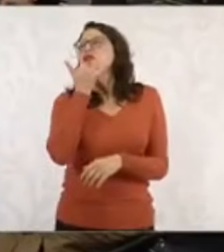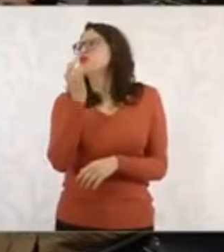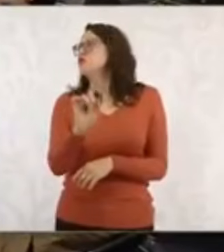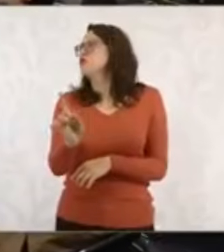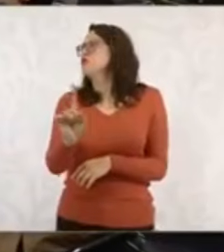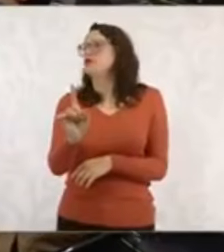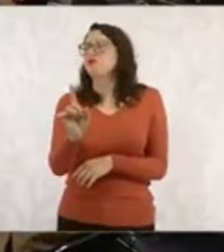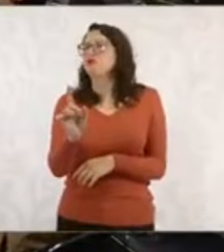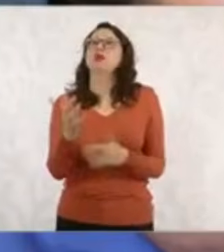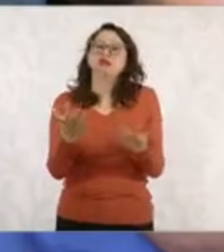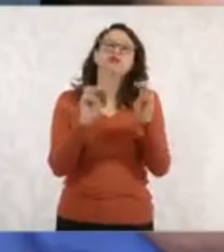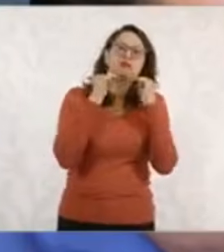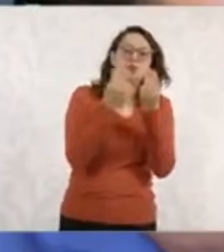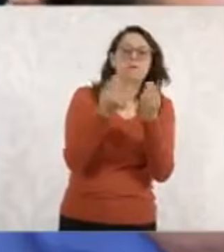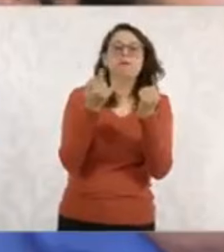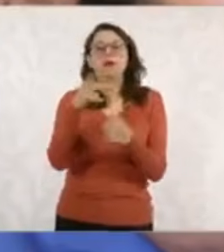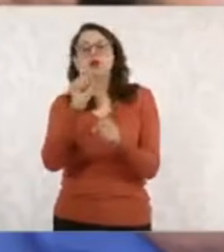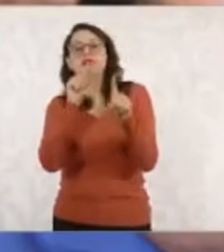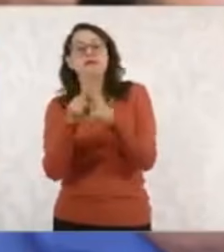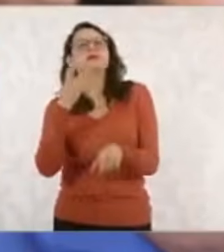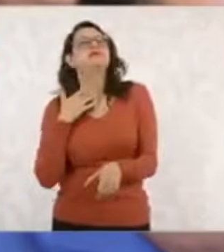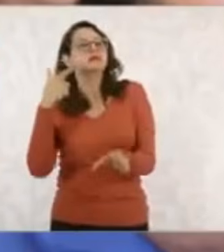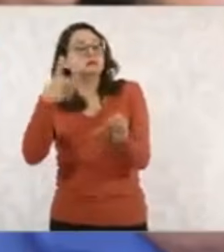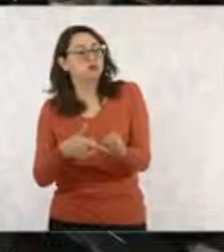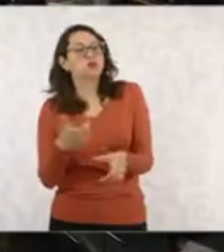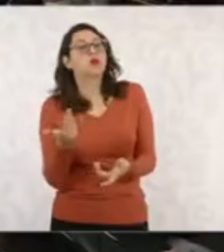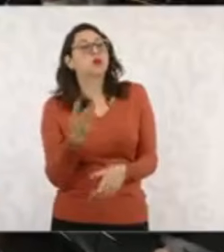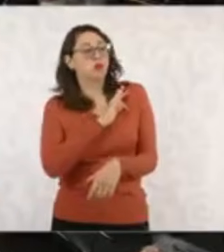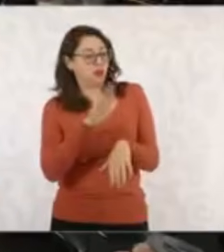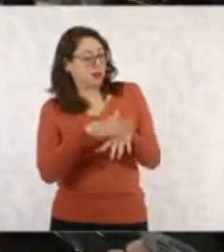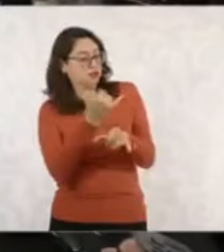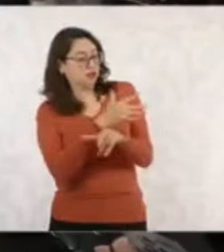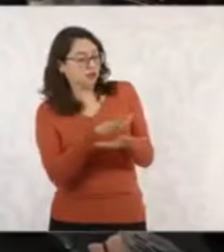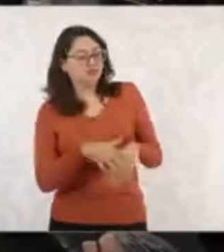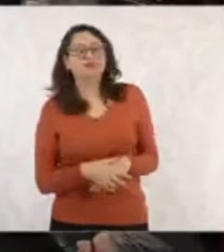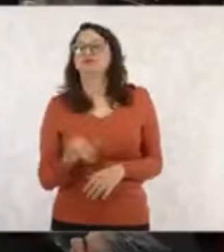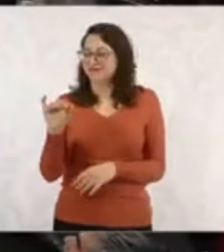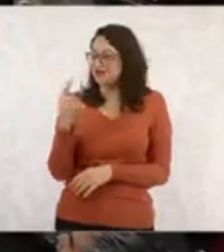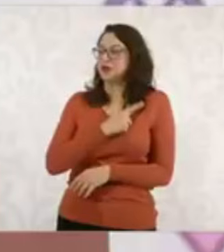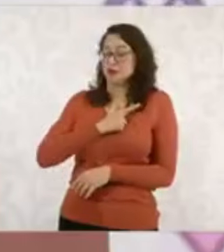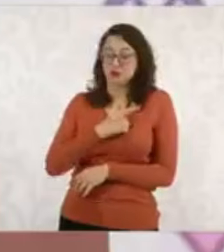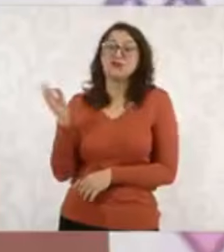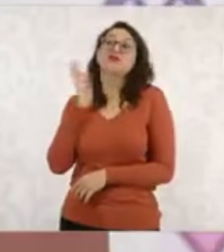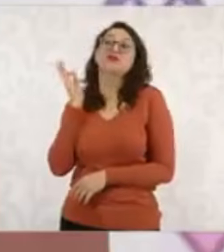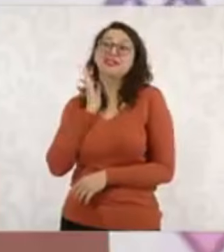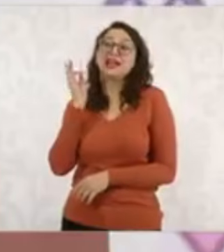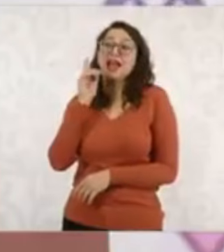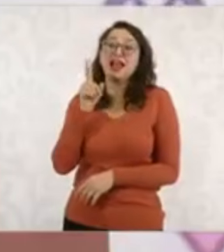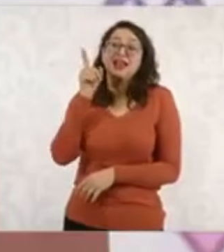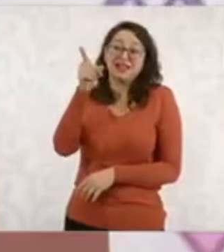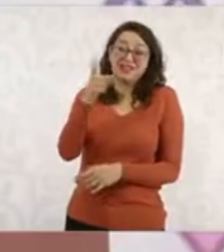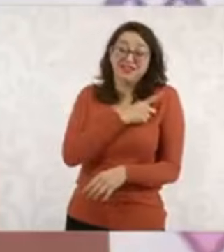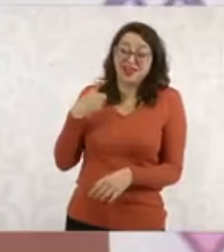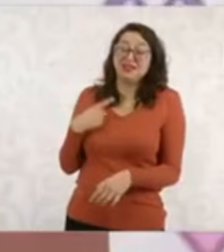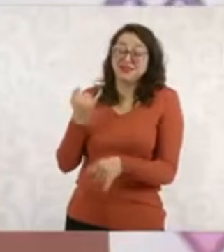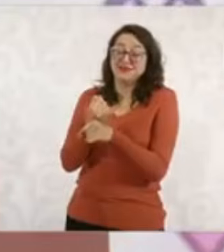contrabando de combustible. ¿Nos puede ampliar un poco la información? Sí, con gusto se las amplía la Fiscalía. Sí, es parte